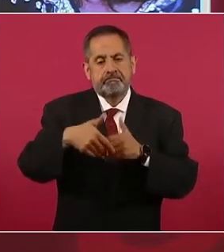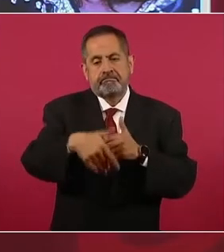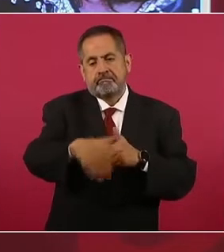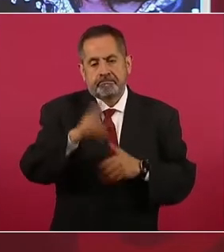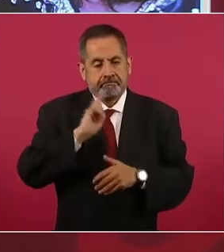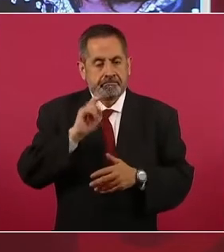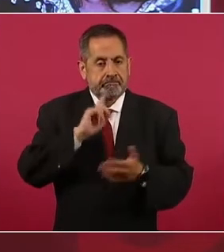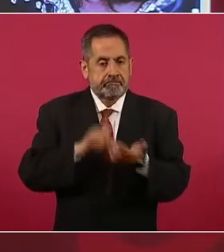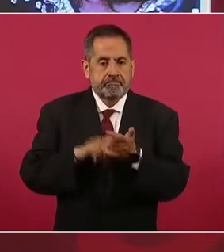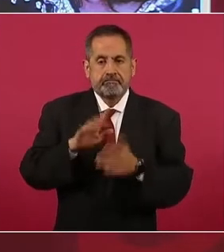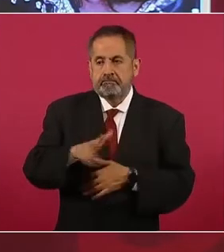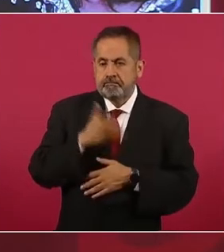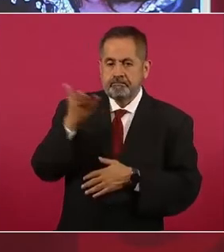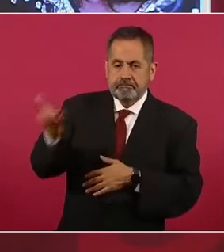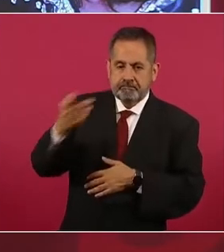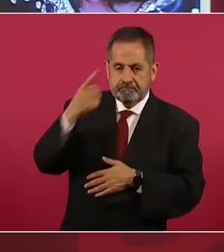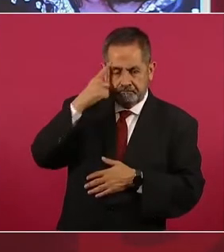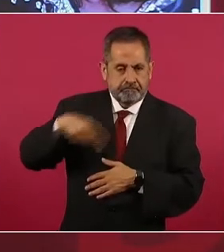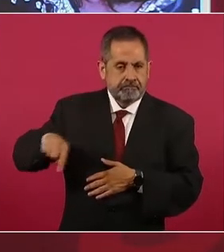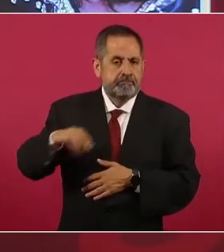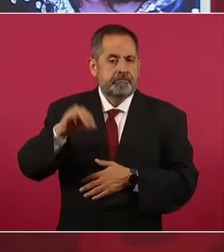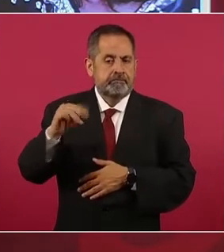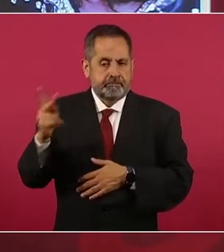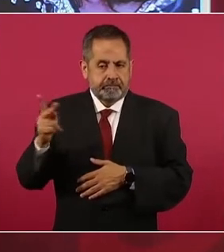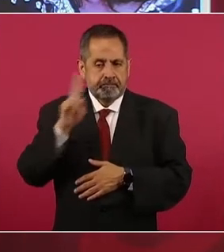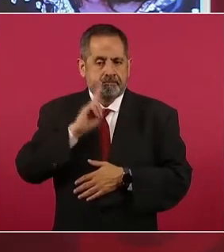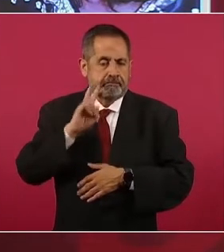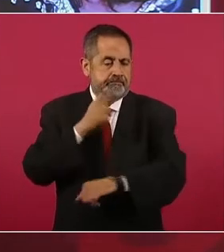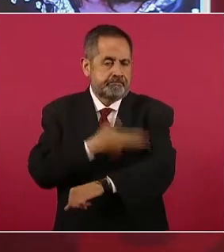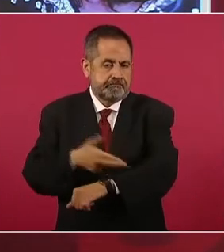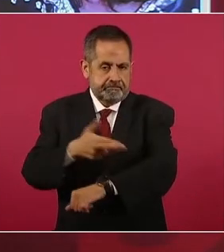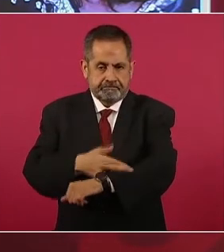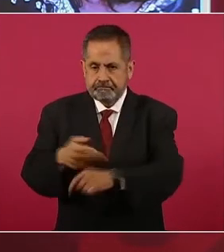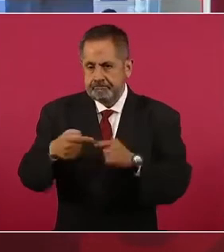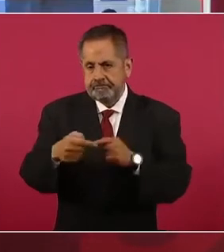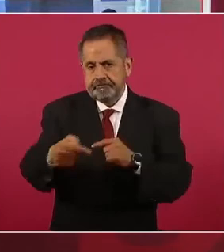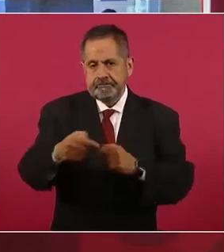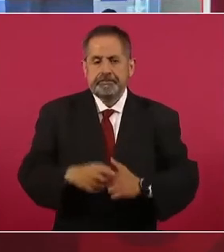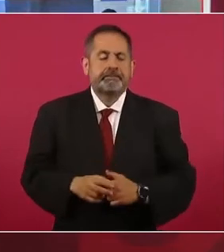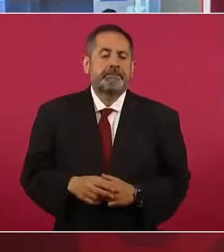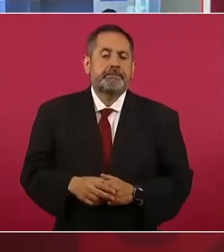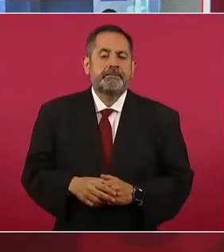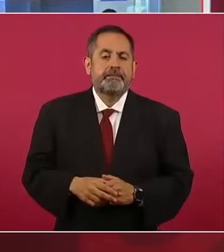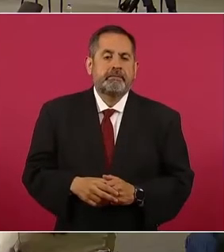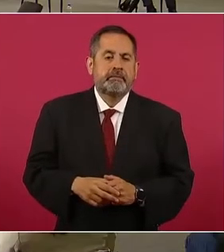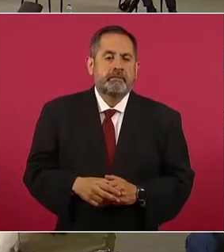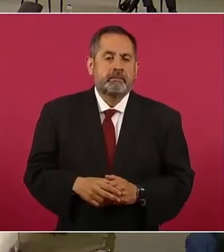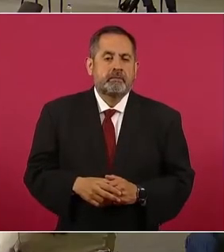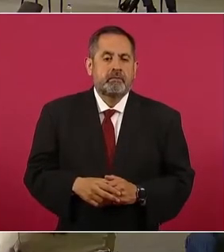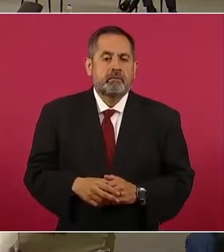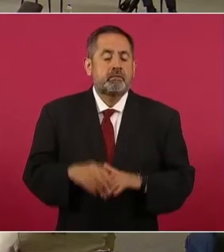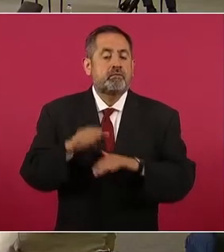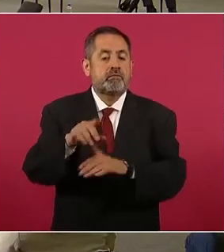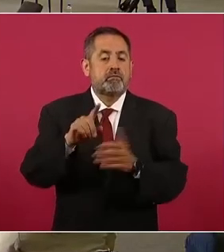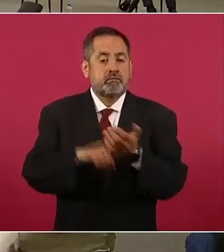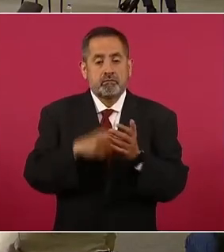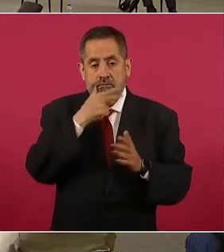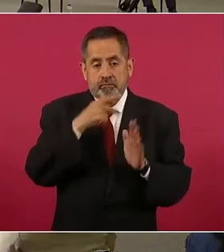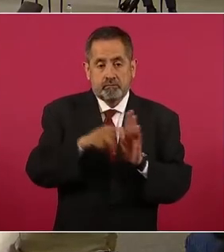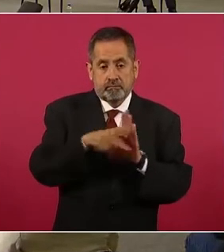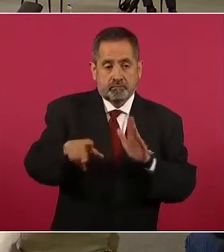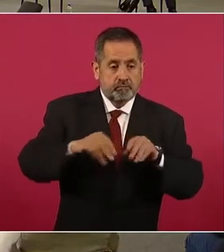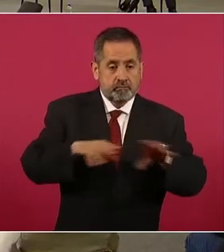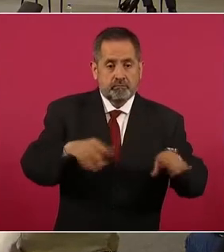ya fue solicitada por el Ministerio Público de Veracruz. Siguiente. En el caso del periodista Luis